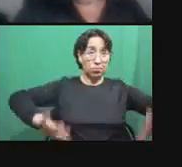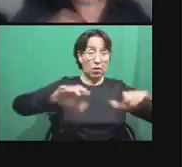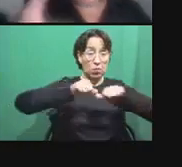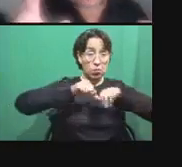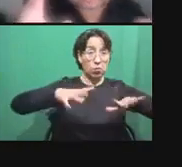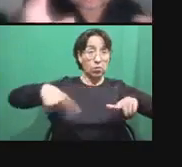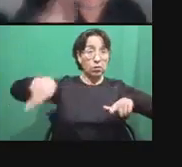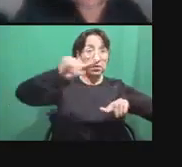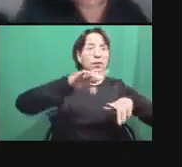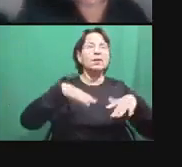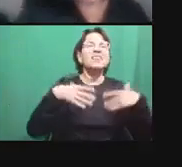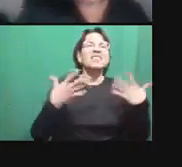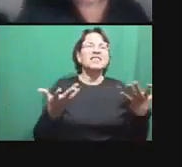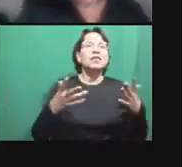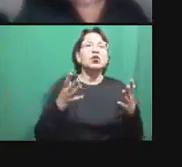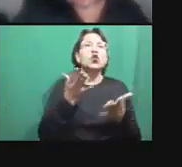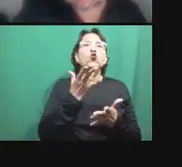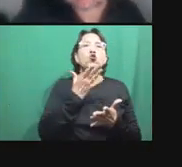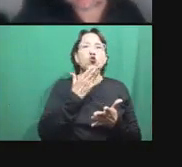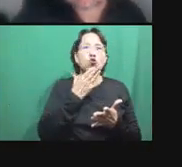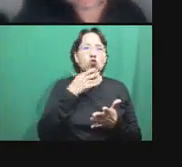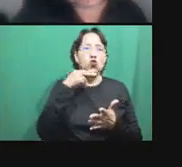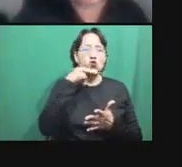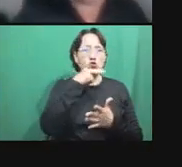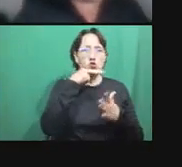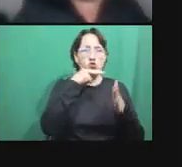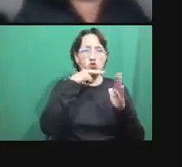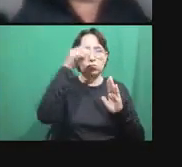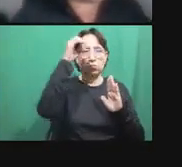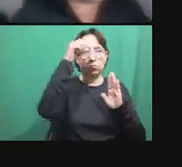los colores rojo del semáforo de unos corredores